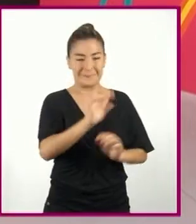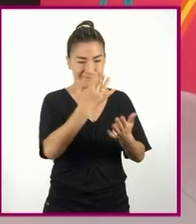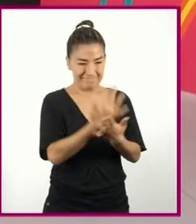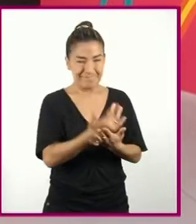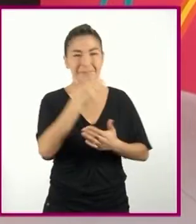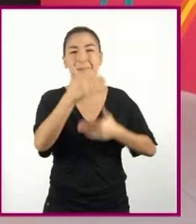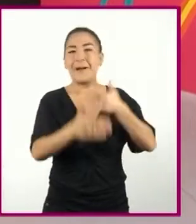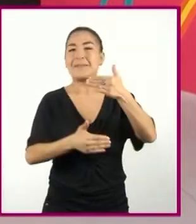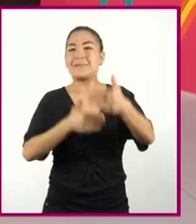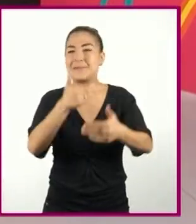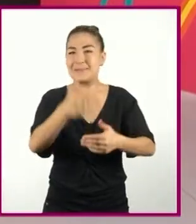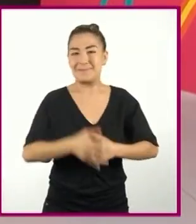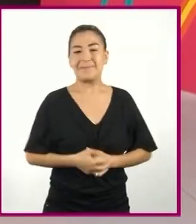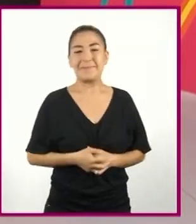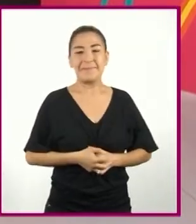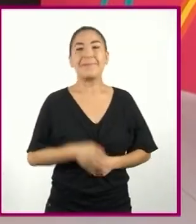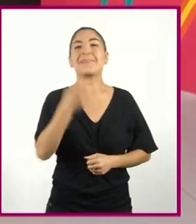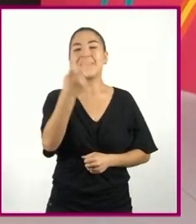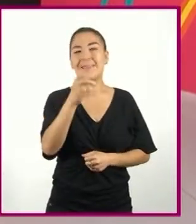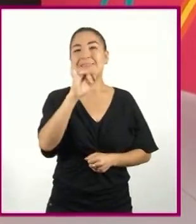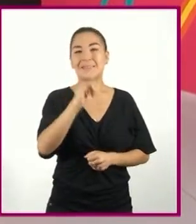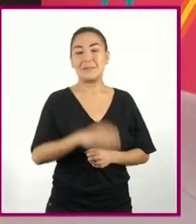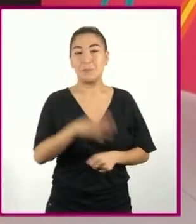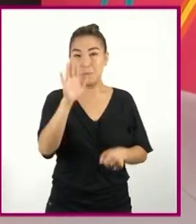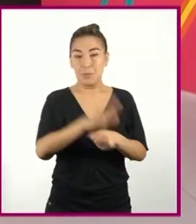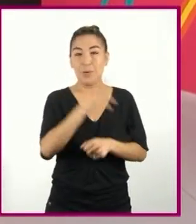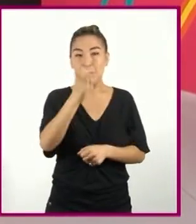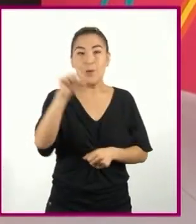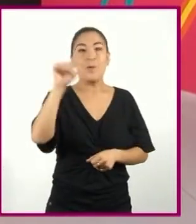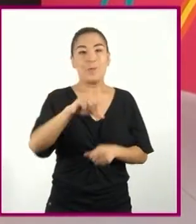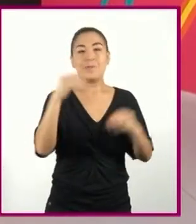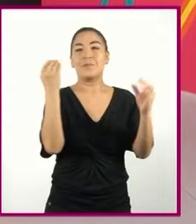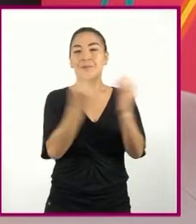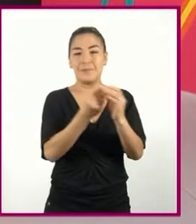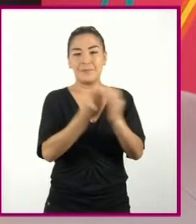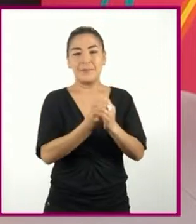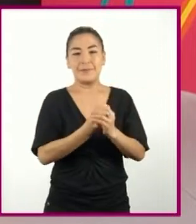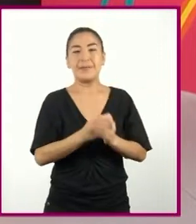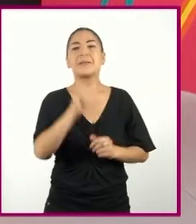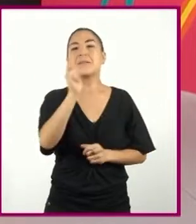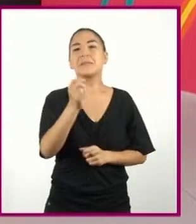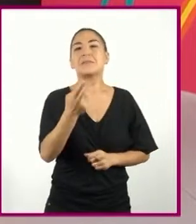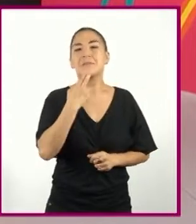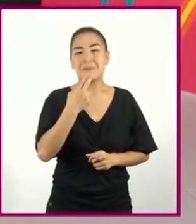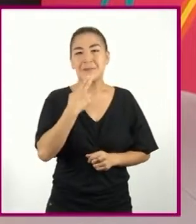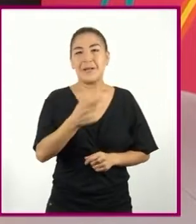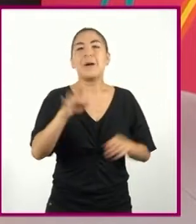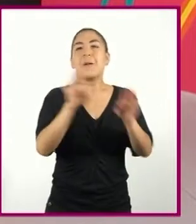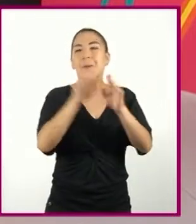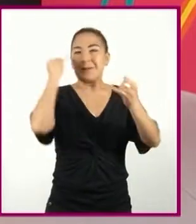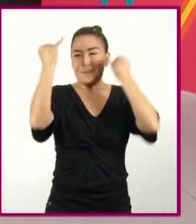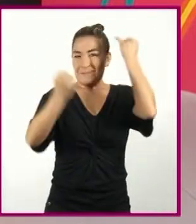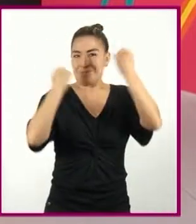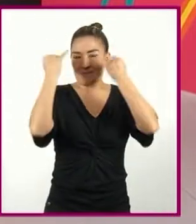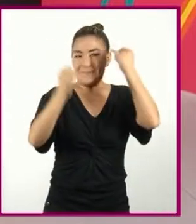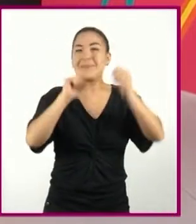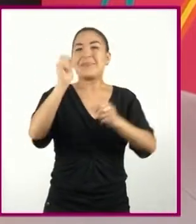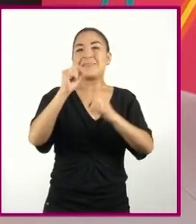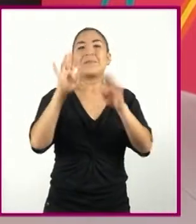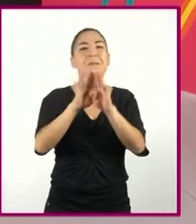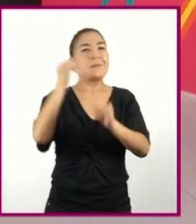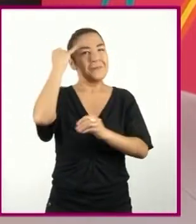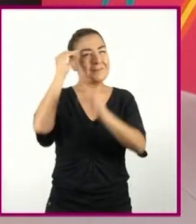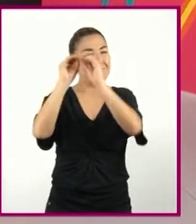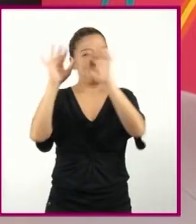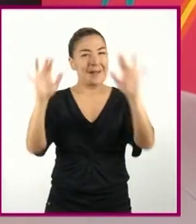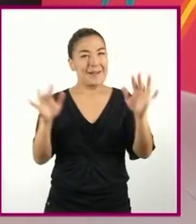paso. Así es. Por eso, en esta sesión vamos a hacer uso de nuestra creatividad e imaginación, así